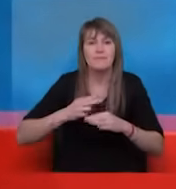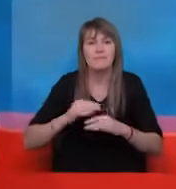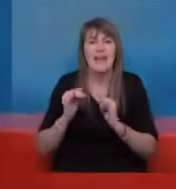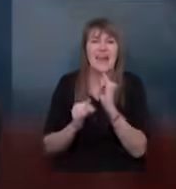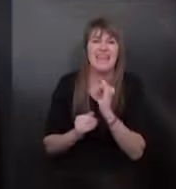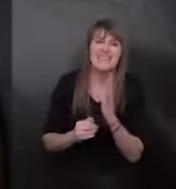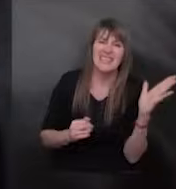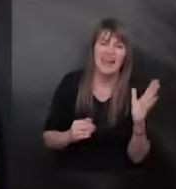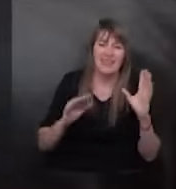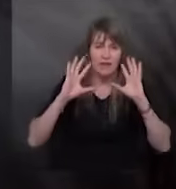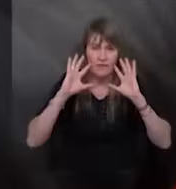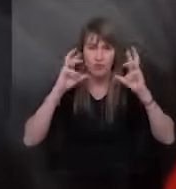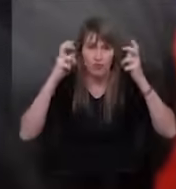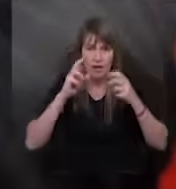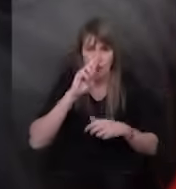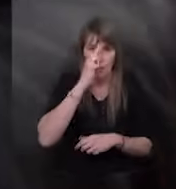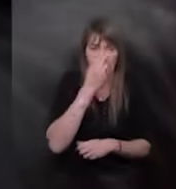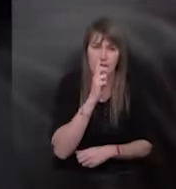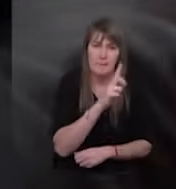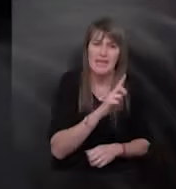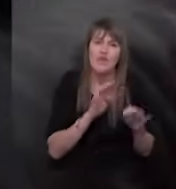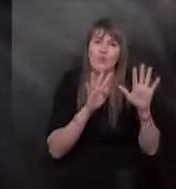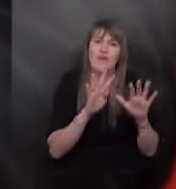izquierda revolucionaria uruguaya